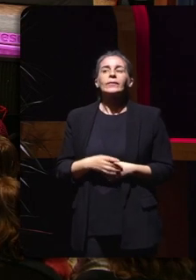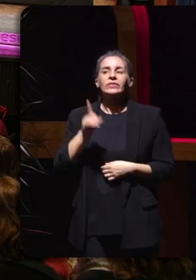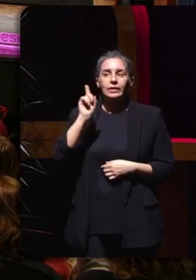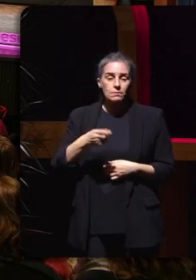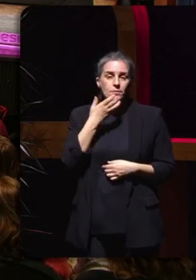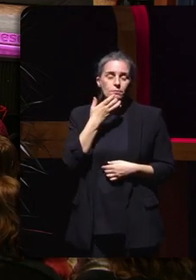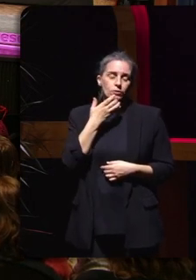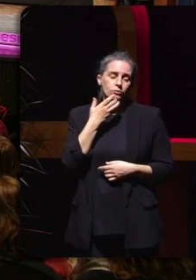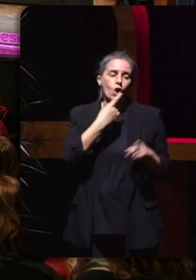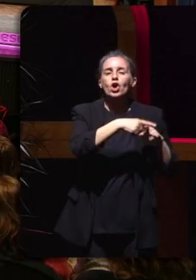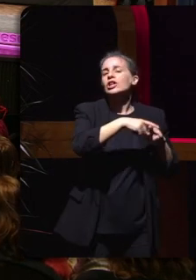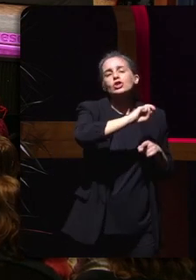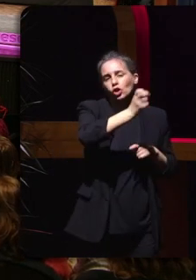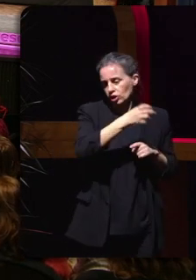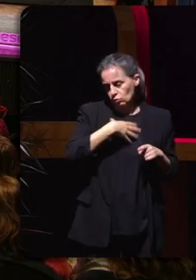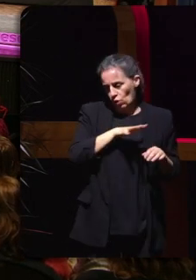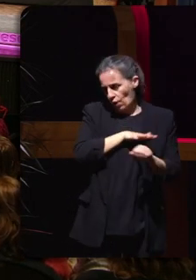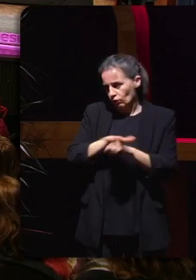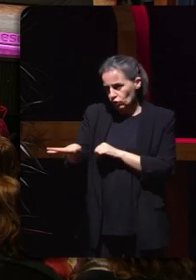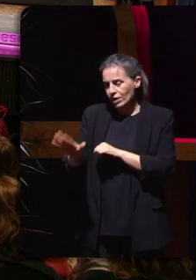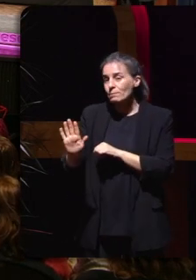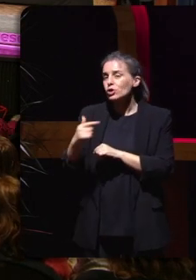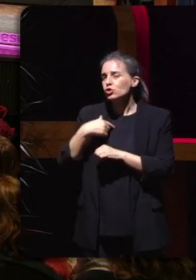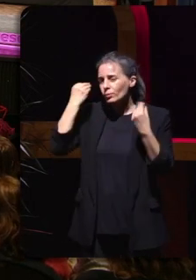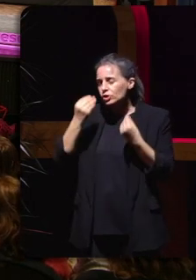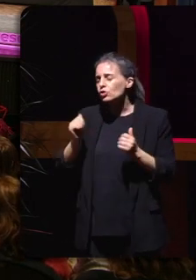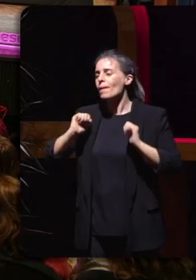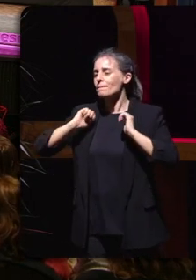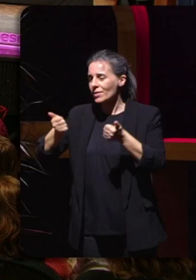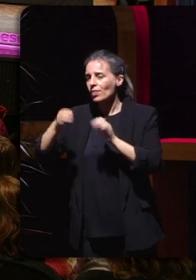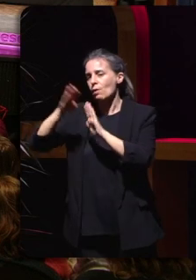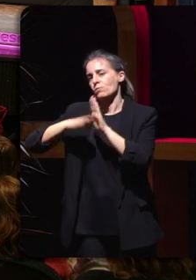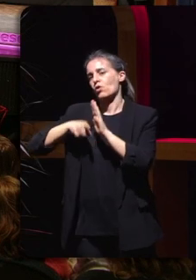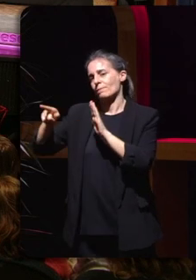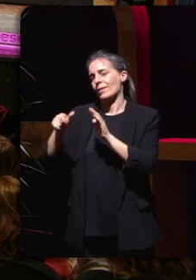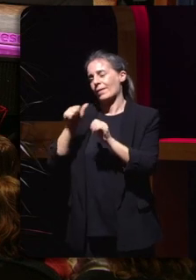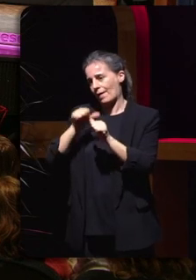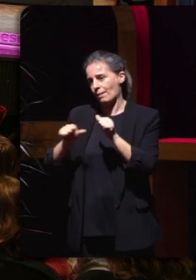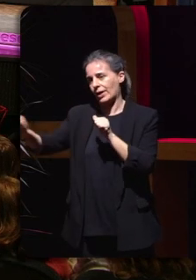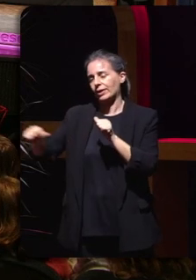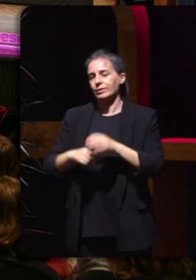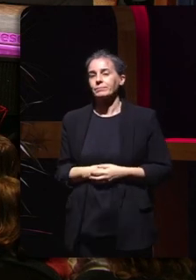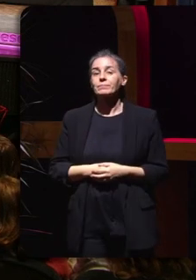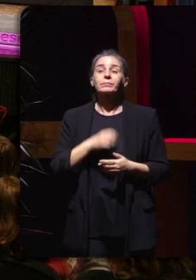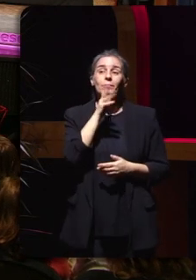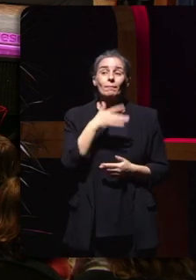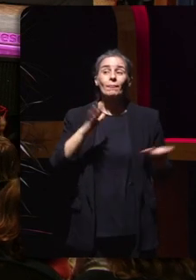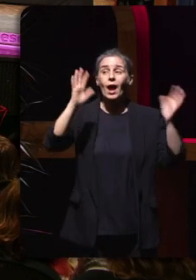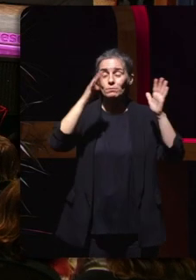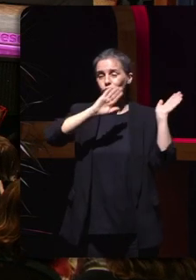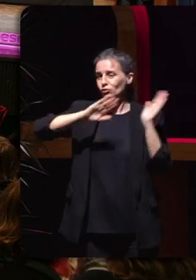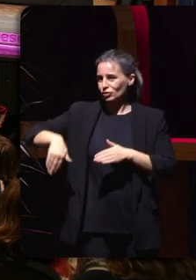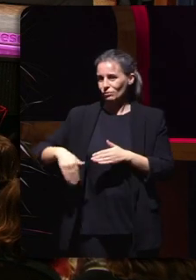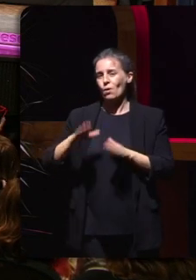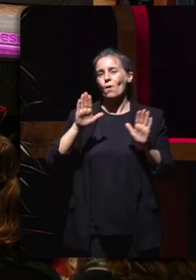que influyen otros muchos factores digamos que empezó que empezó ahí le damos el aplauso final a la paloma y